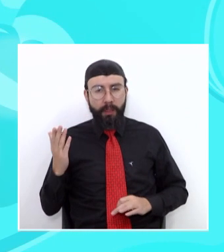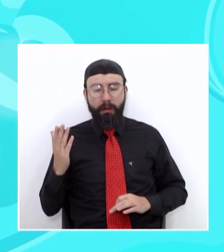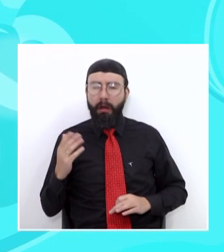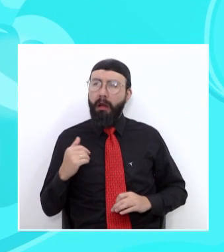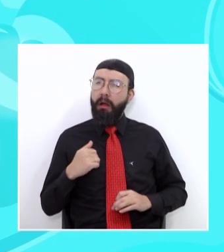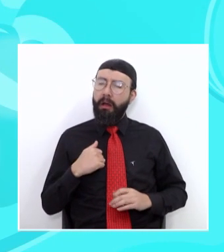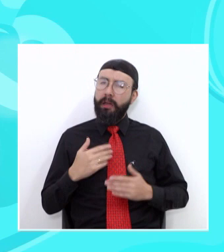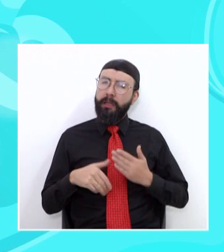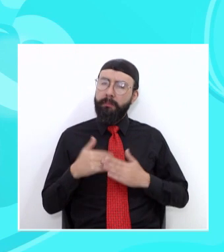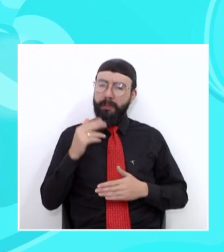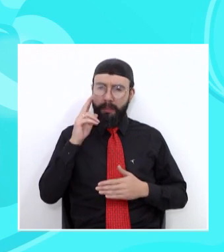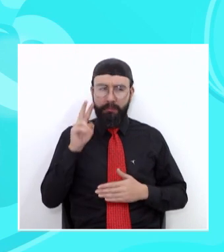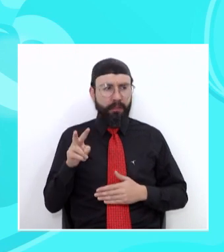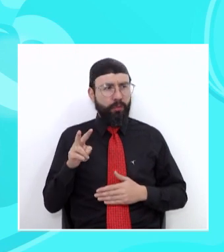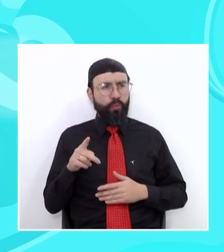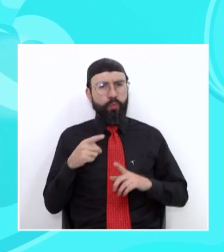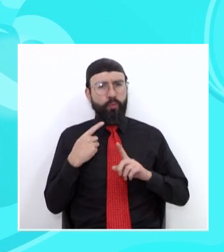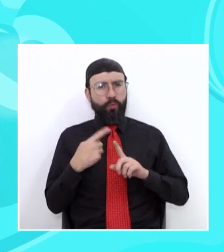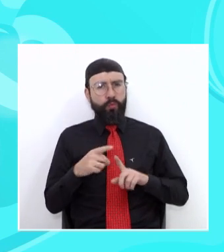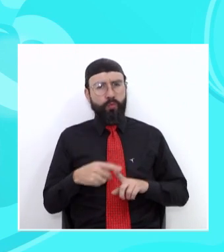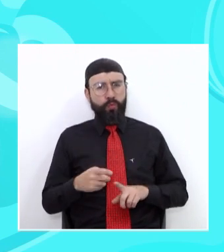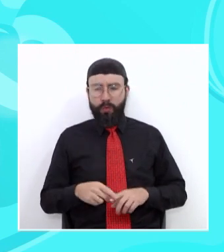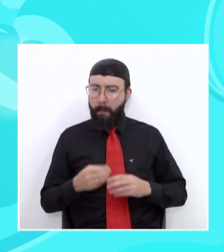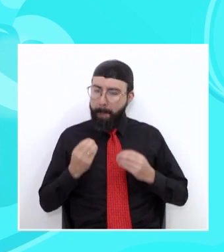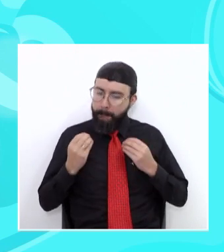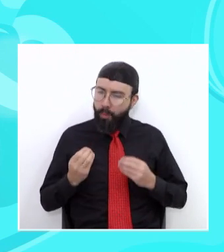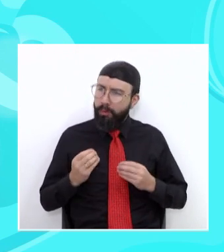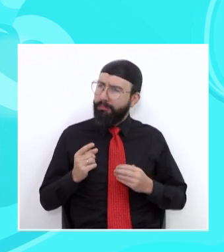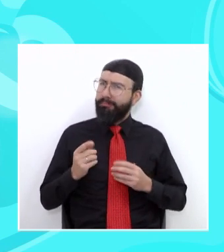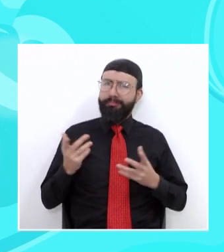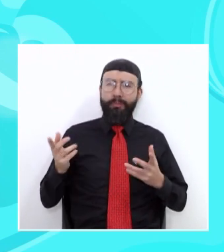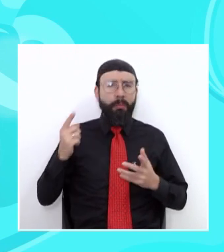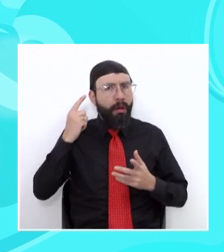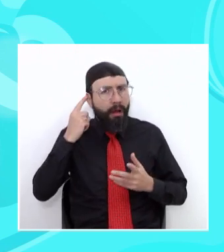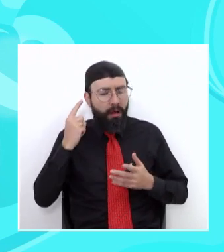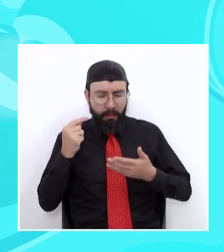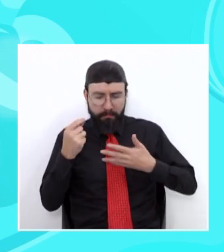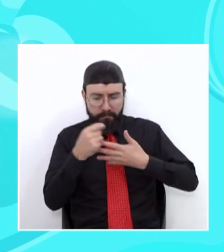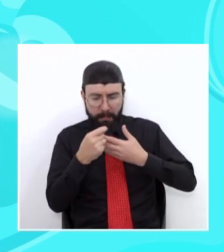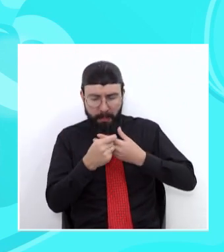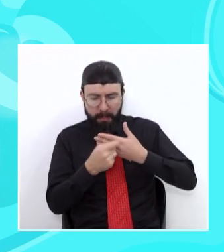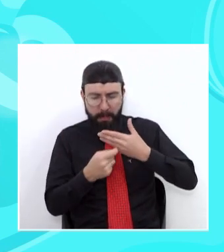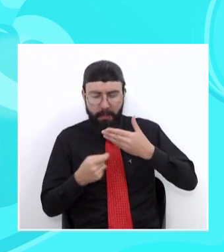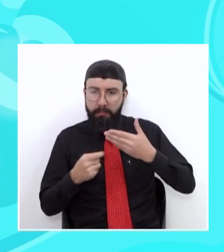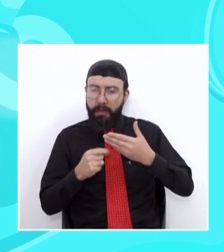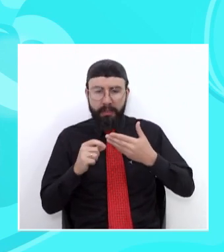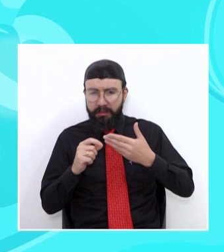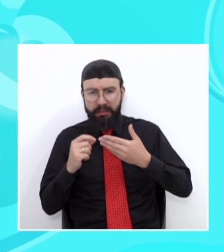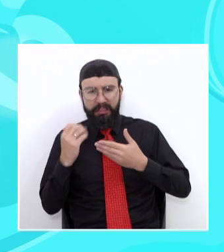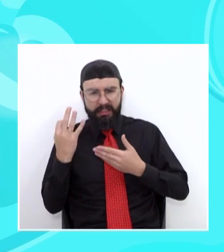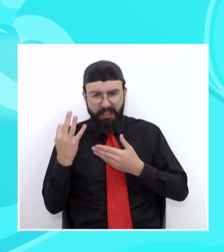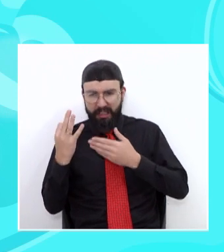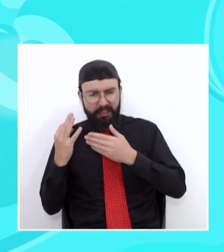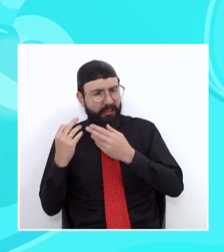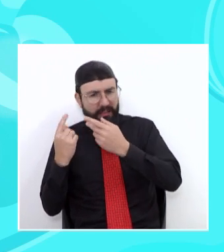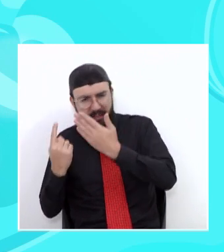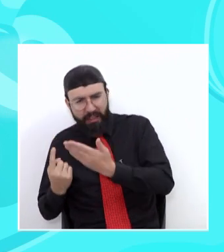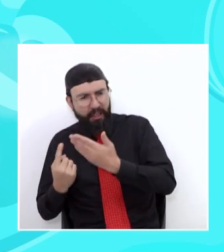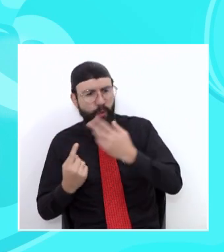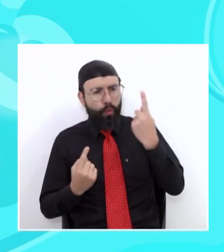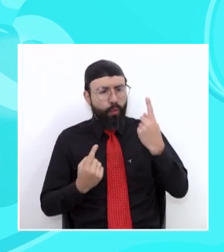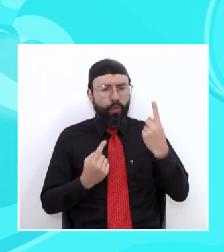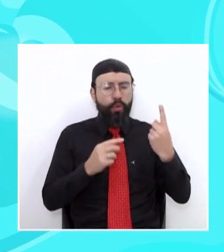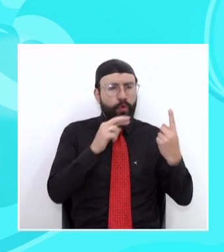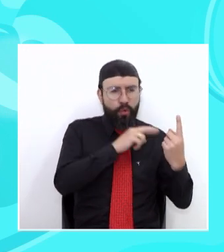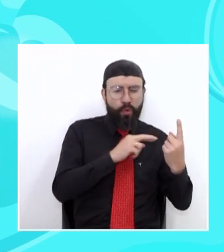ver qué cantidad de puntos, como así que hay tres números 6, uno en rojo, uno azul y otro